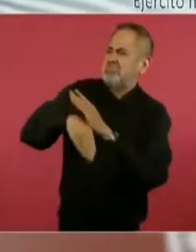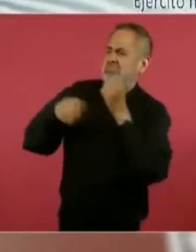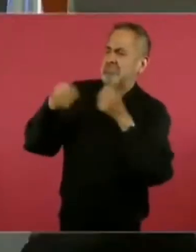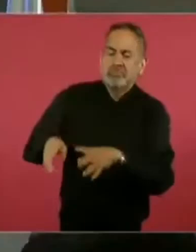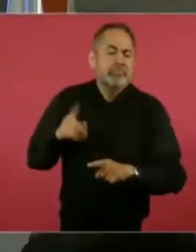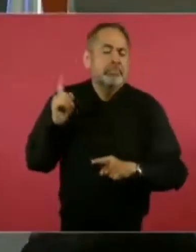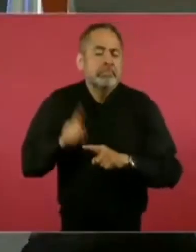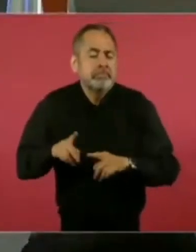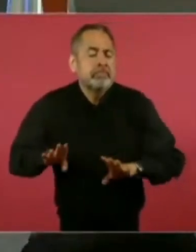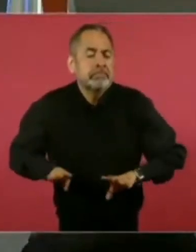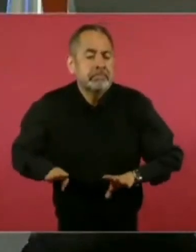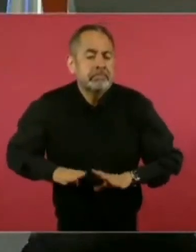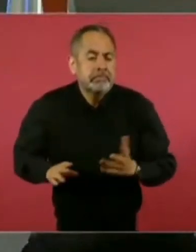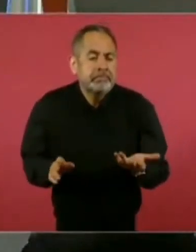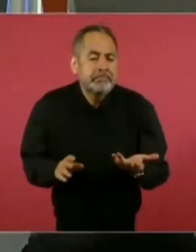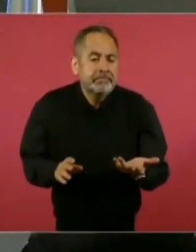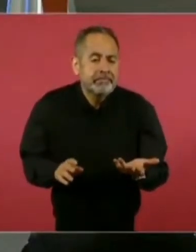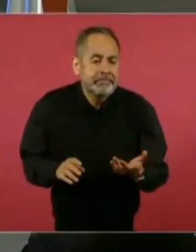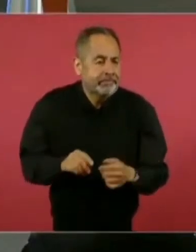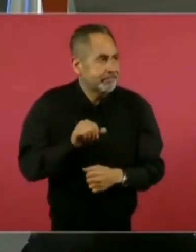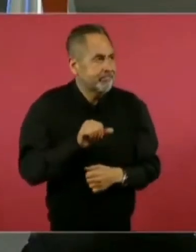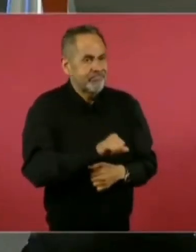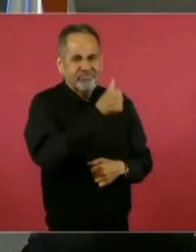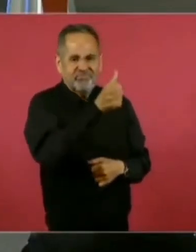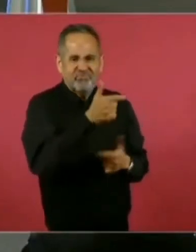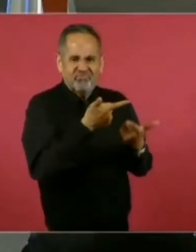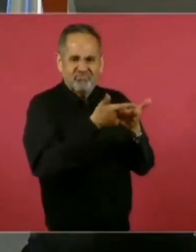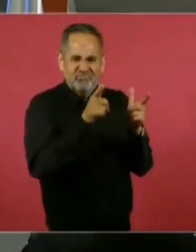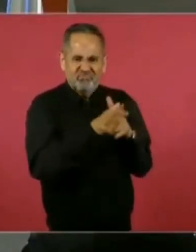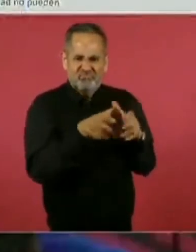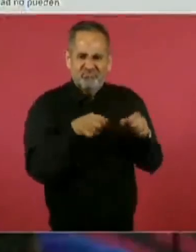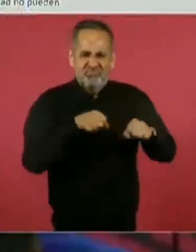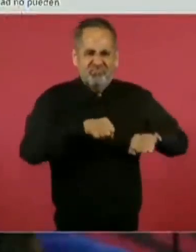pues a los poderes